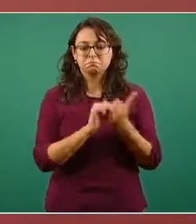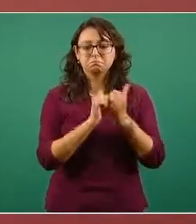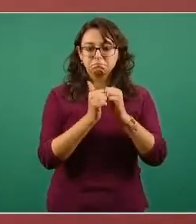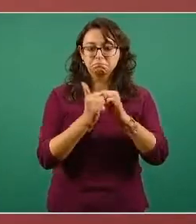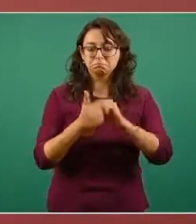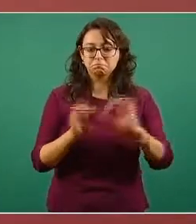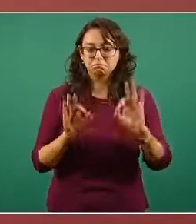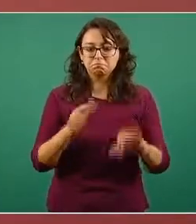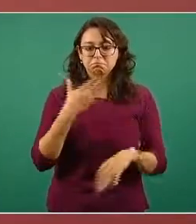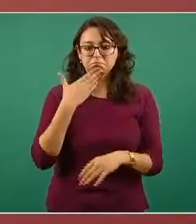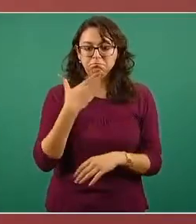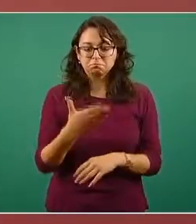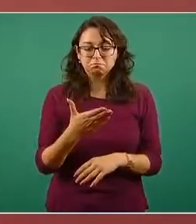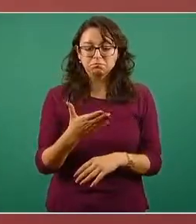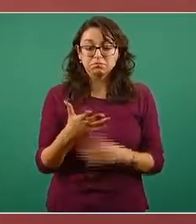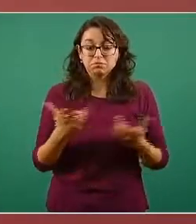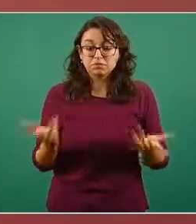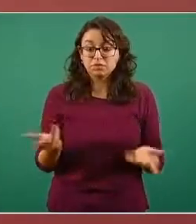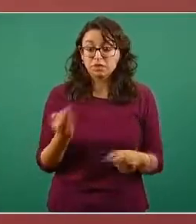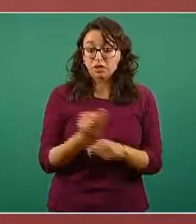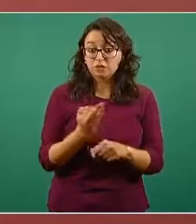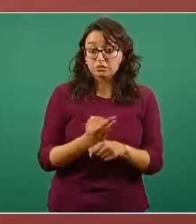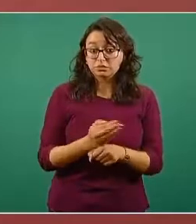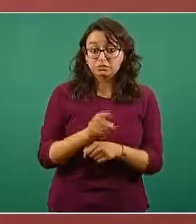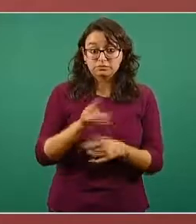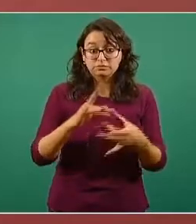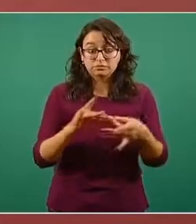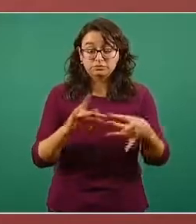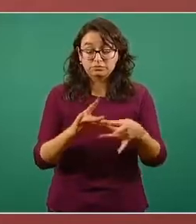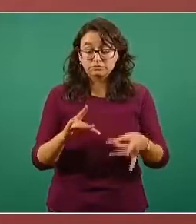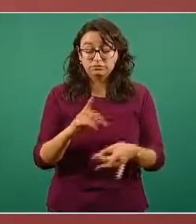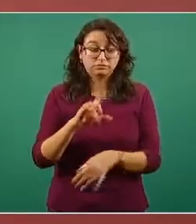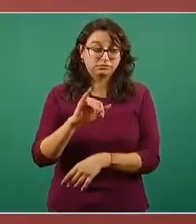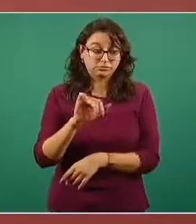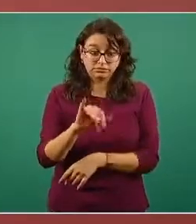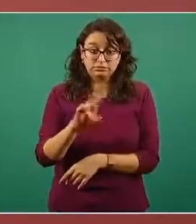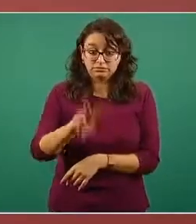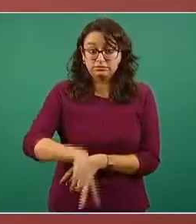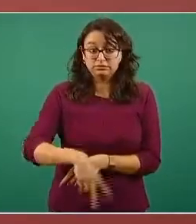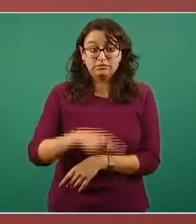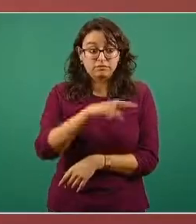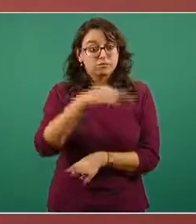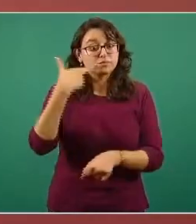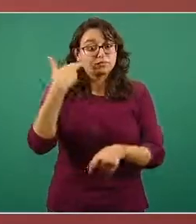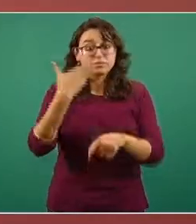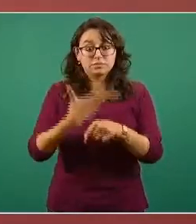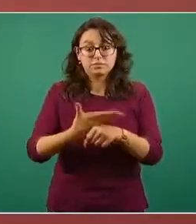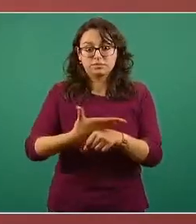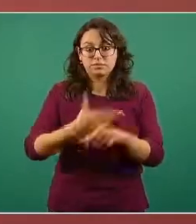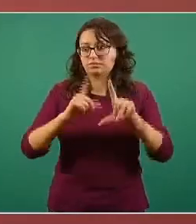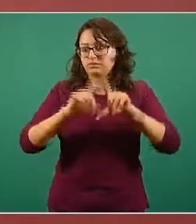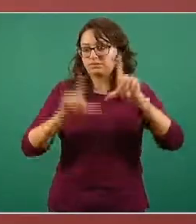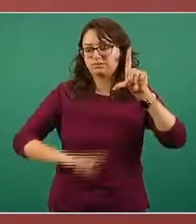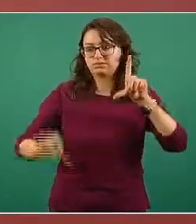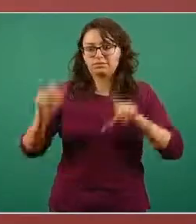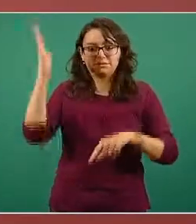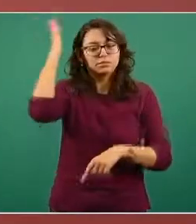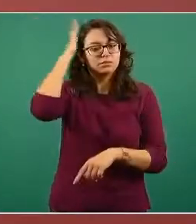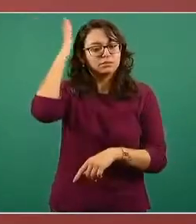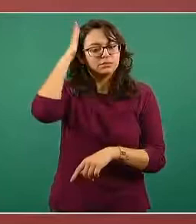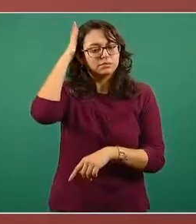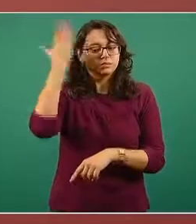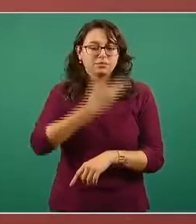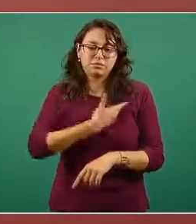bien, y en términos de lo que usted señala, con lo que estoy completamente de acuerdo, su responsabilidad como jefe de la nación, como jefe del